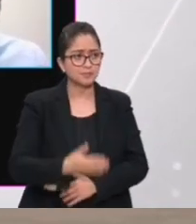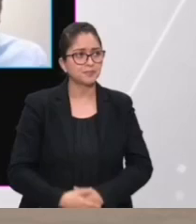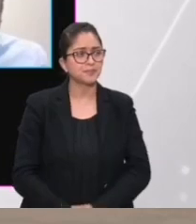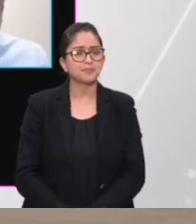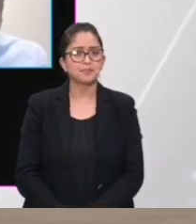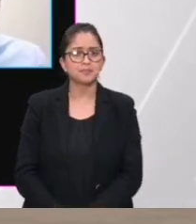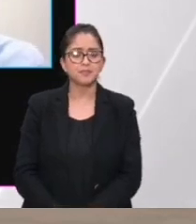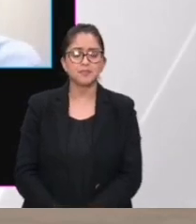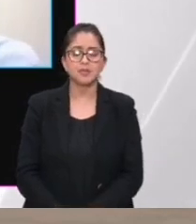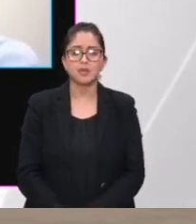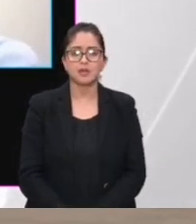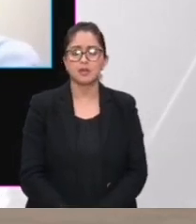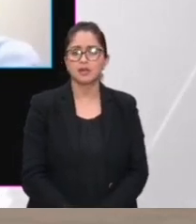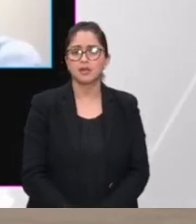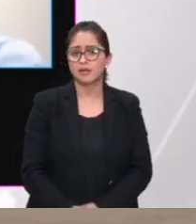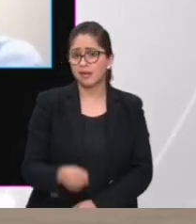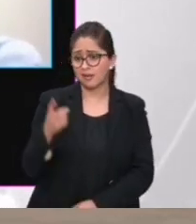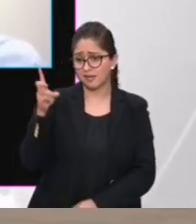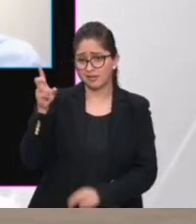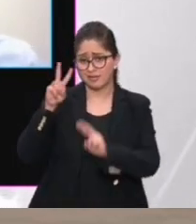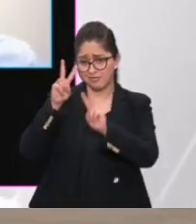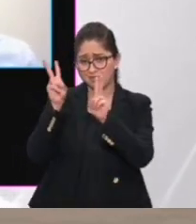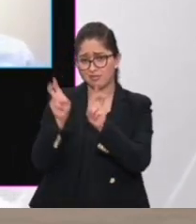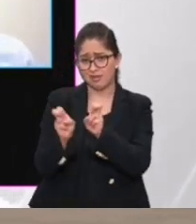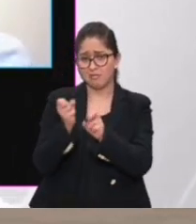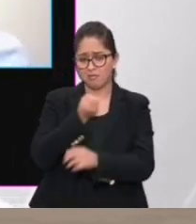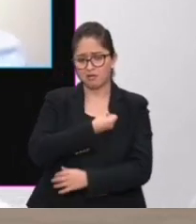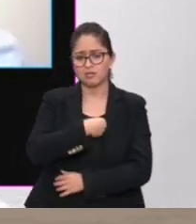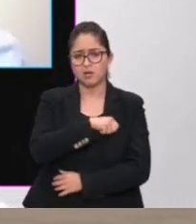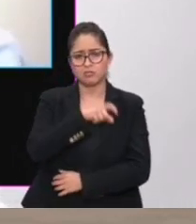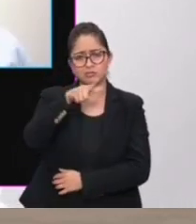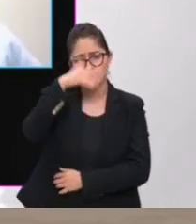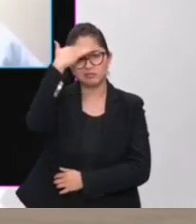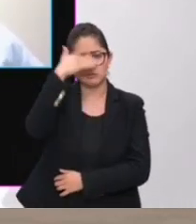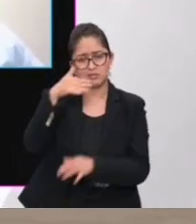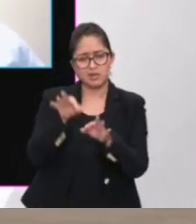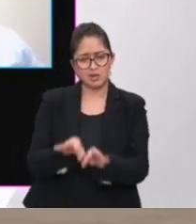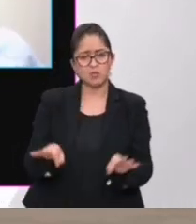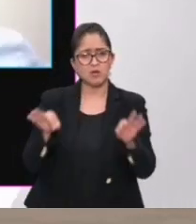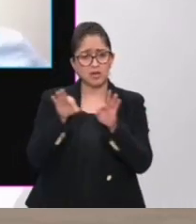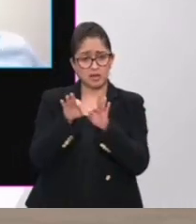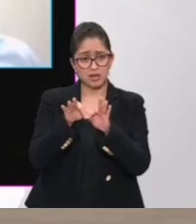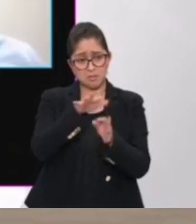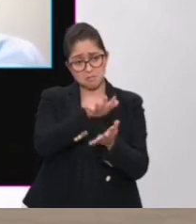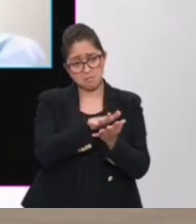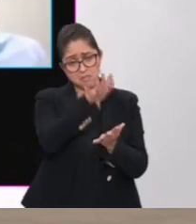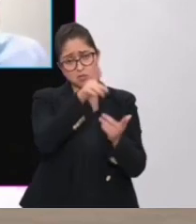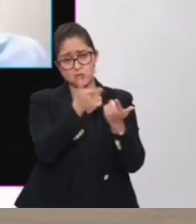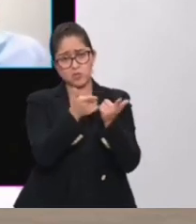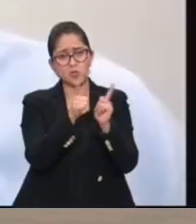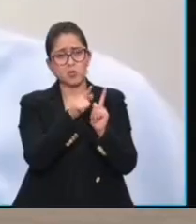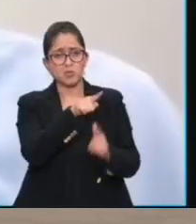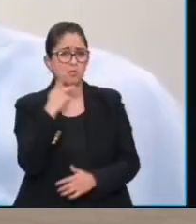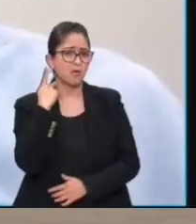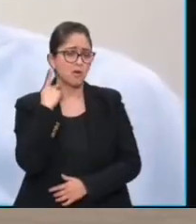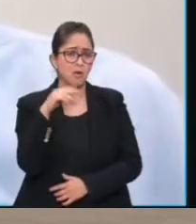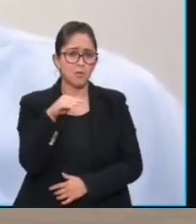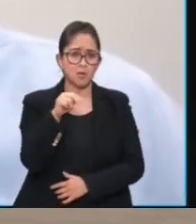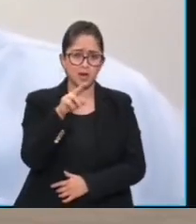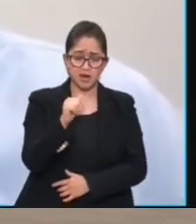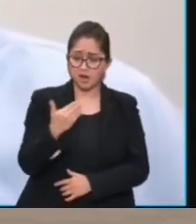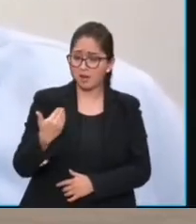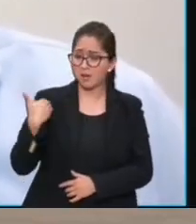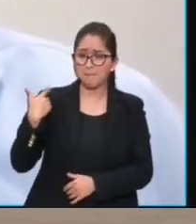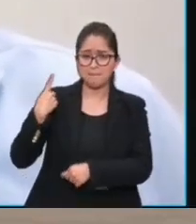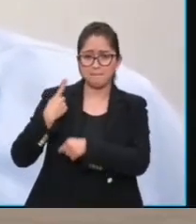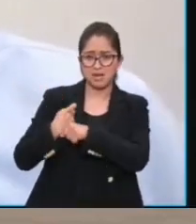salud es algo que reviste la mayor importancia para todos, no solo para Morena. Cuando el actual gobierno tomó posesión el 1 de diciembre